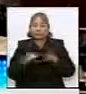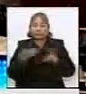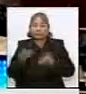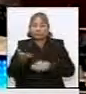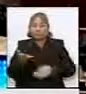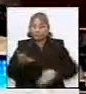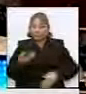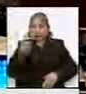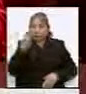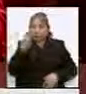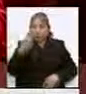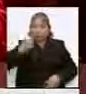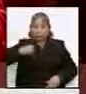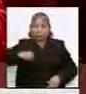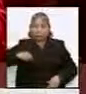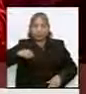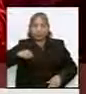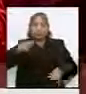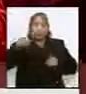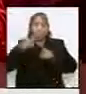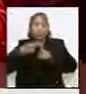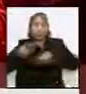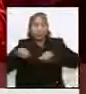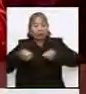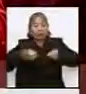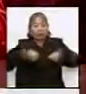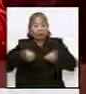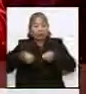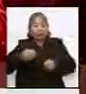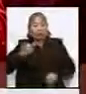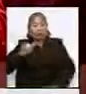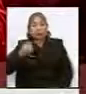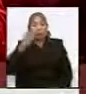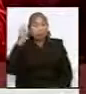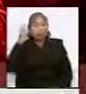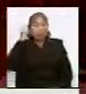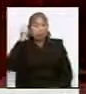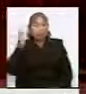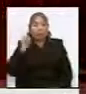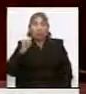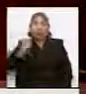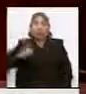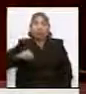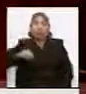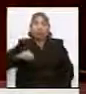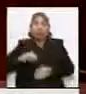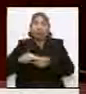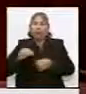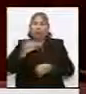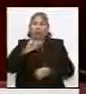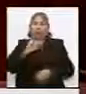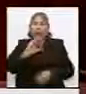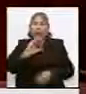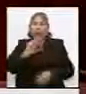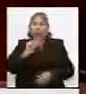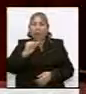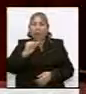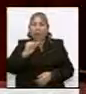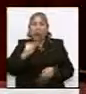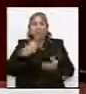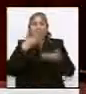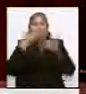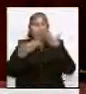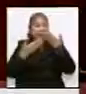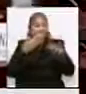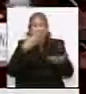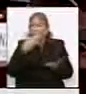dos alcaldesas que asumieron el reto de conducir las comunas de San Juan de Miraflores y de la Municipalidad Provincial de Ica, quienes contaron la